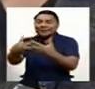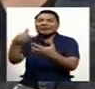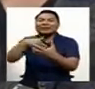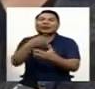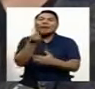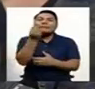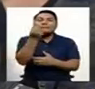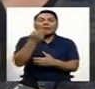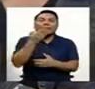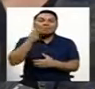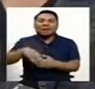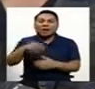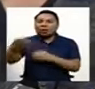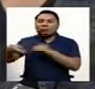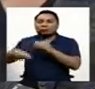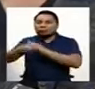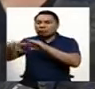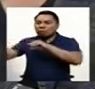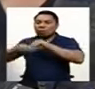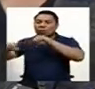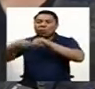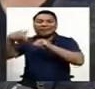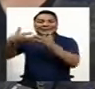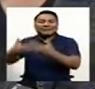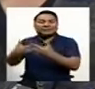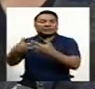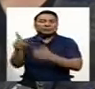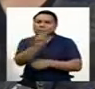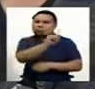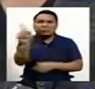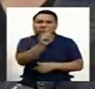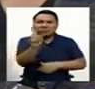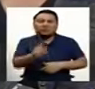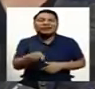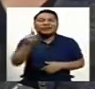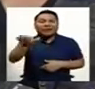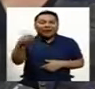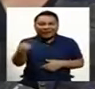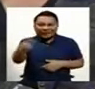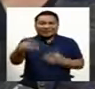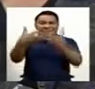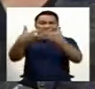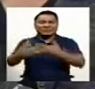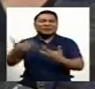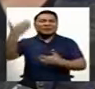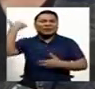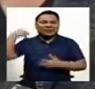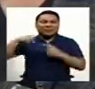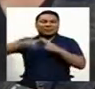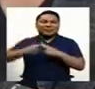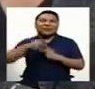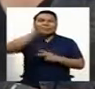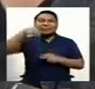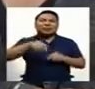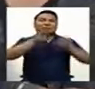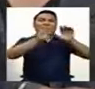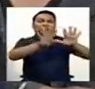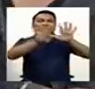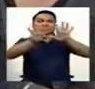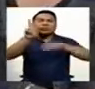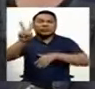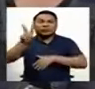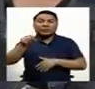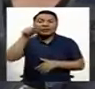dineros mal habidos. Existe desde 1992 y no está en ningún